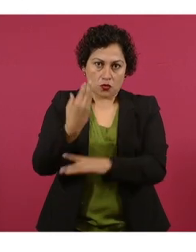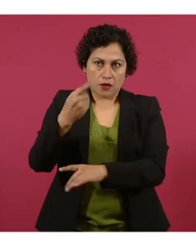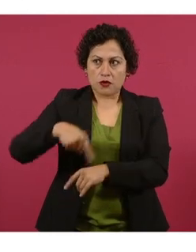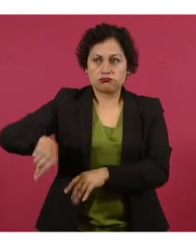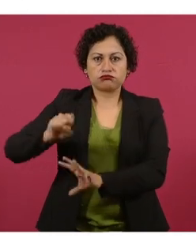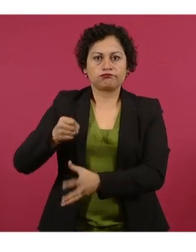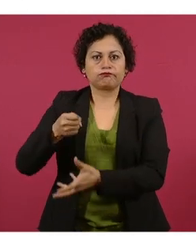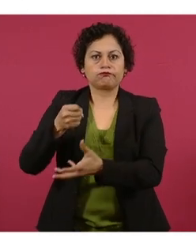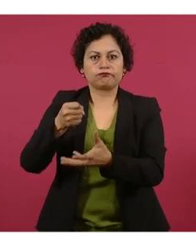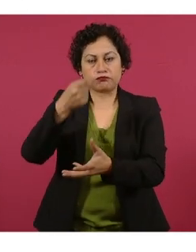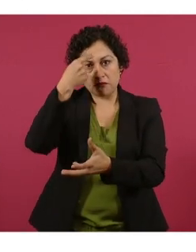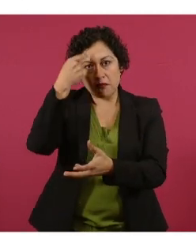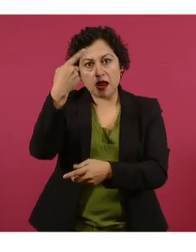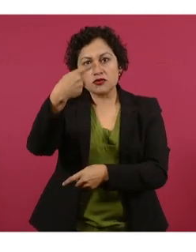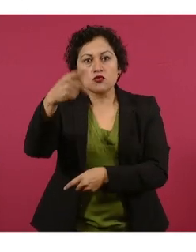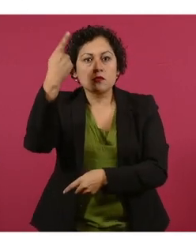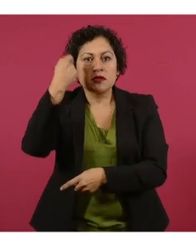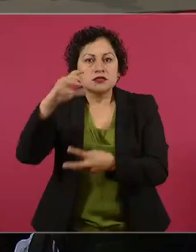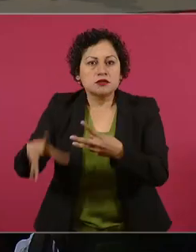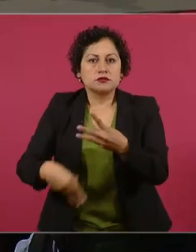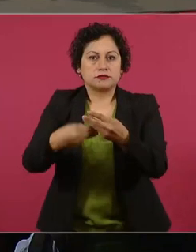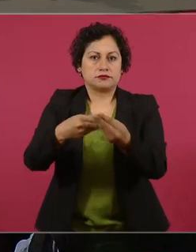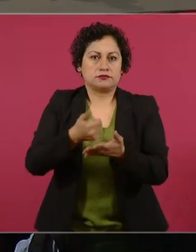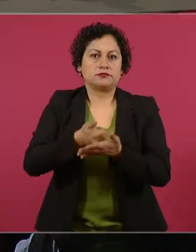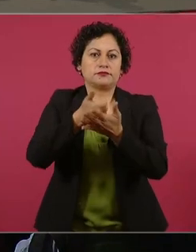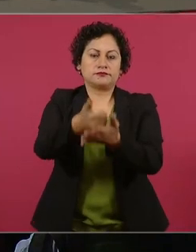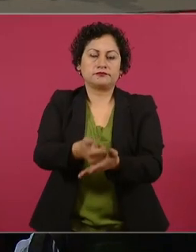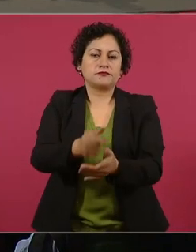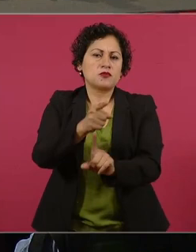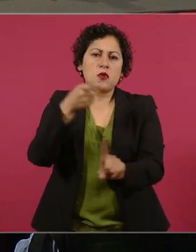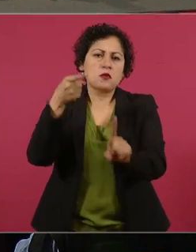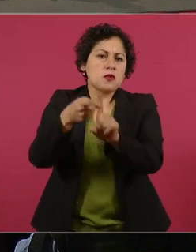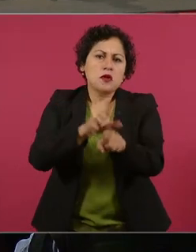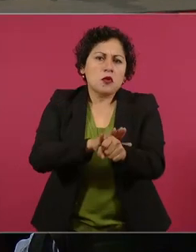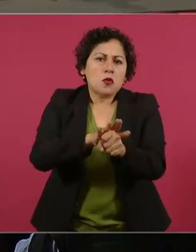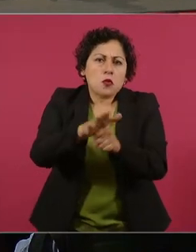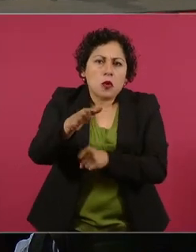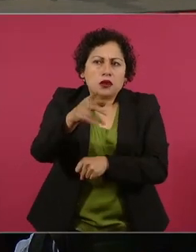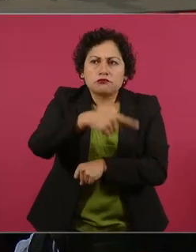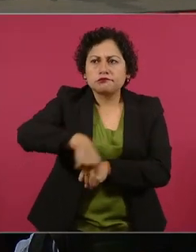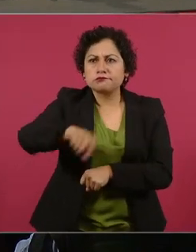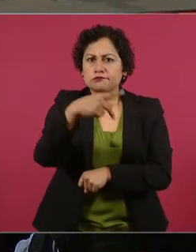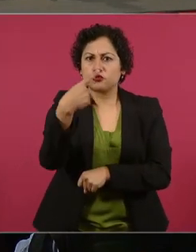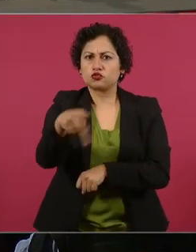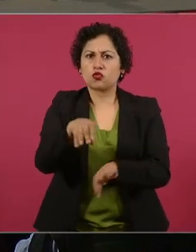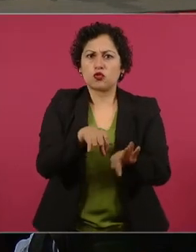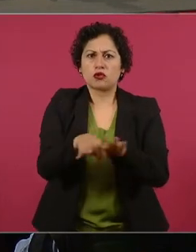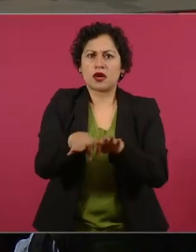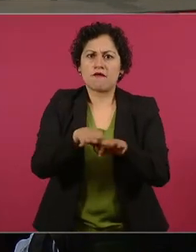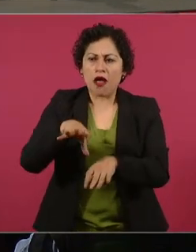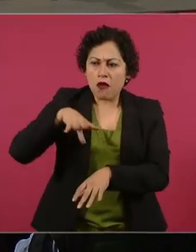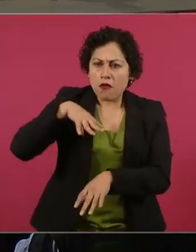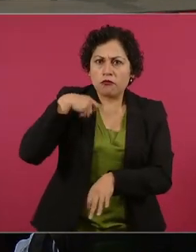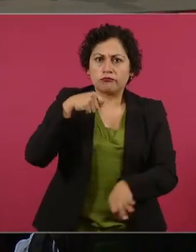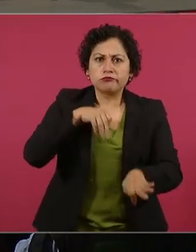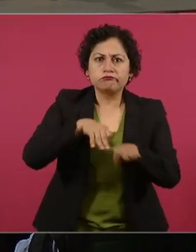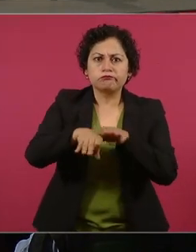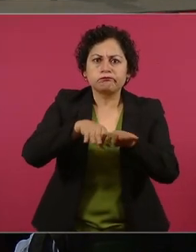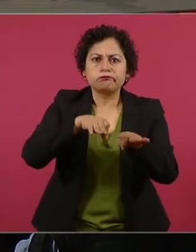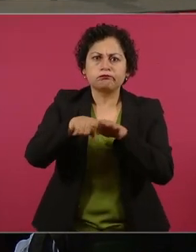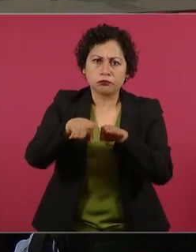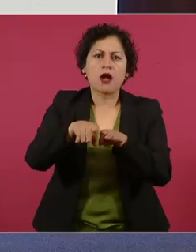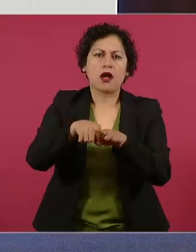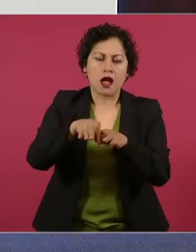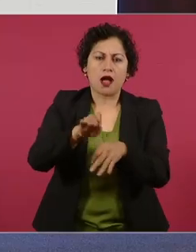poder complementar sus pensiones. Se trata de dignificar, de reconocer el trabajo de toda la vida de los trabajadores y